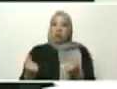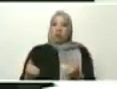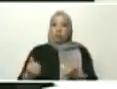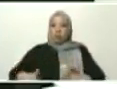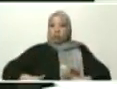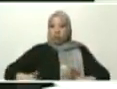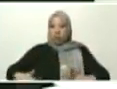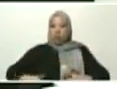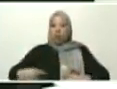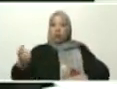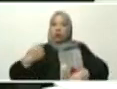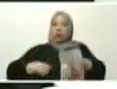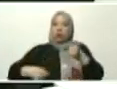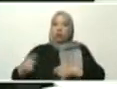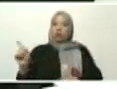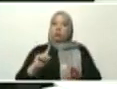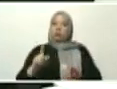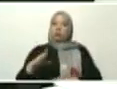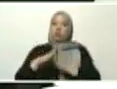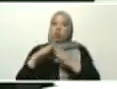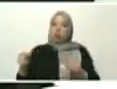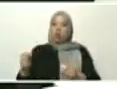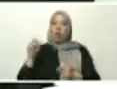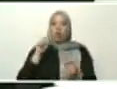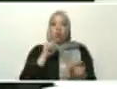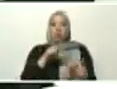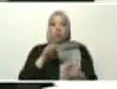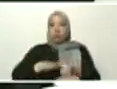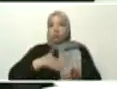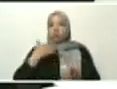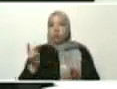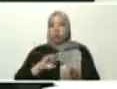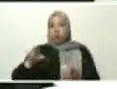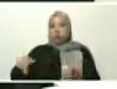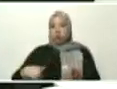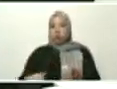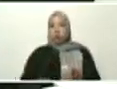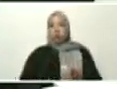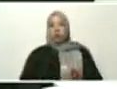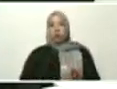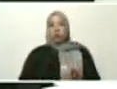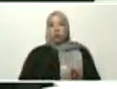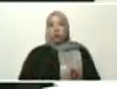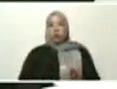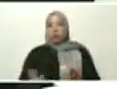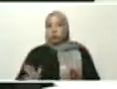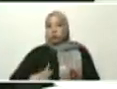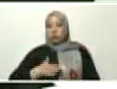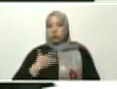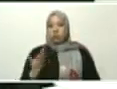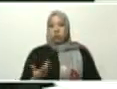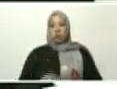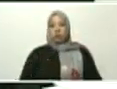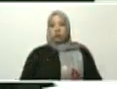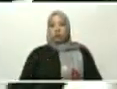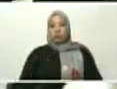guerra al comercio. Nos tiraron todos los misiles y no pudieron con nosotros. No pudieron, Silita.